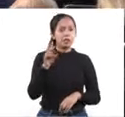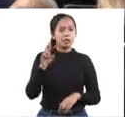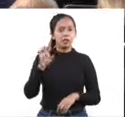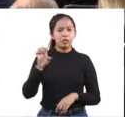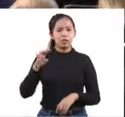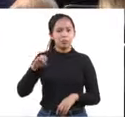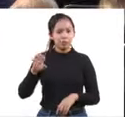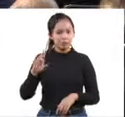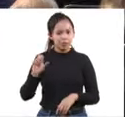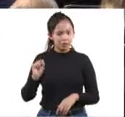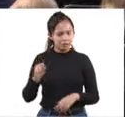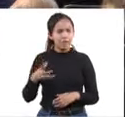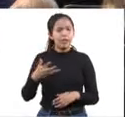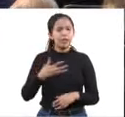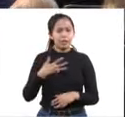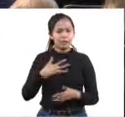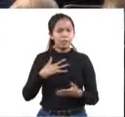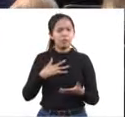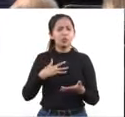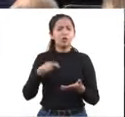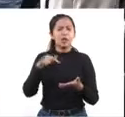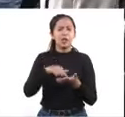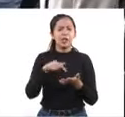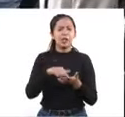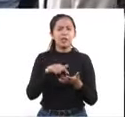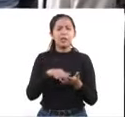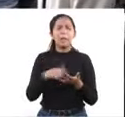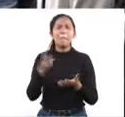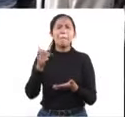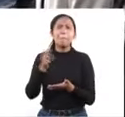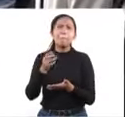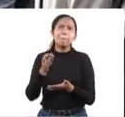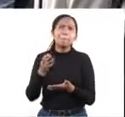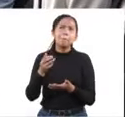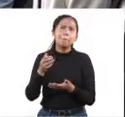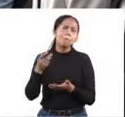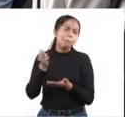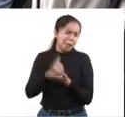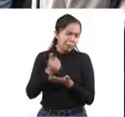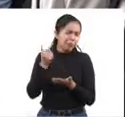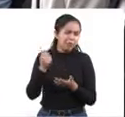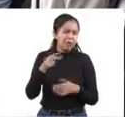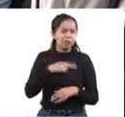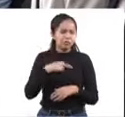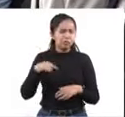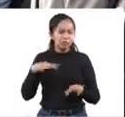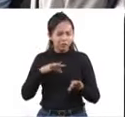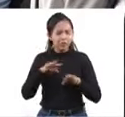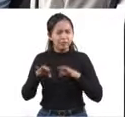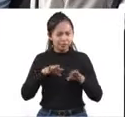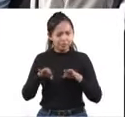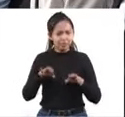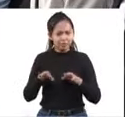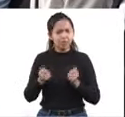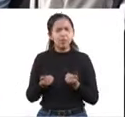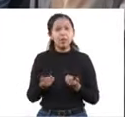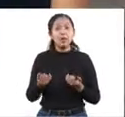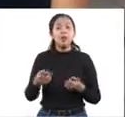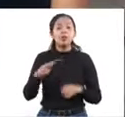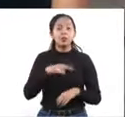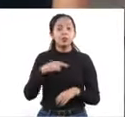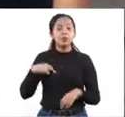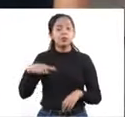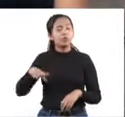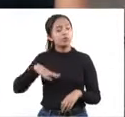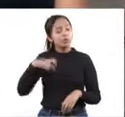un permiso de trabajo, algo que no tienen nuestros padres, algo de lo cual tenemos que seguir luchando para que ellos tengan acceso